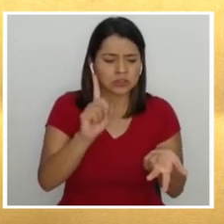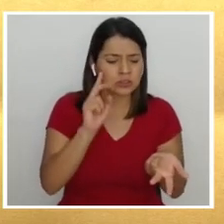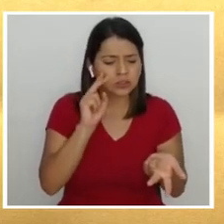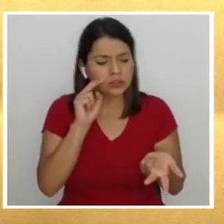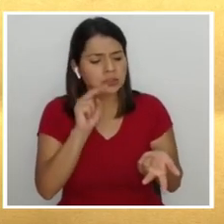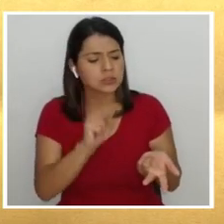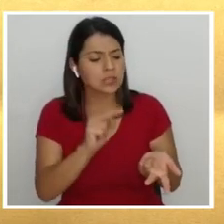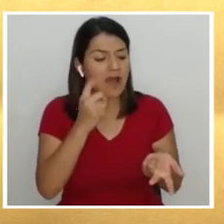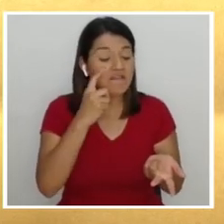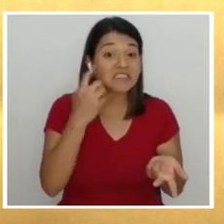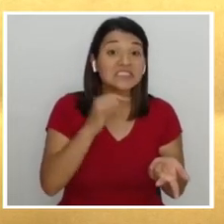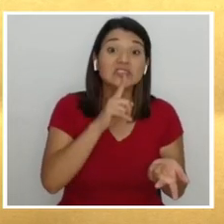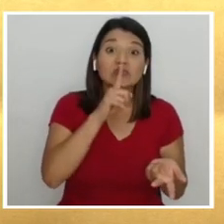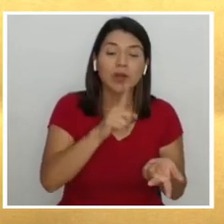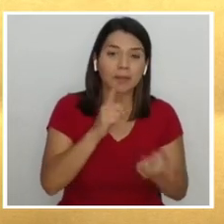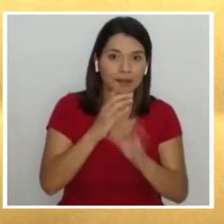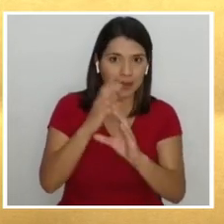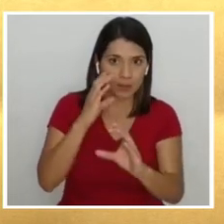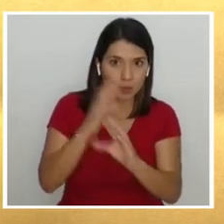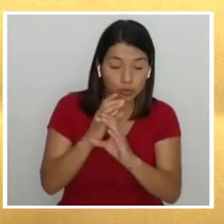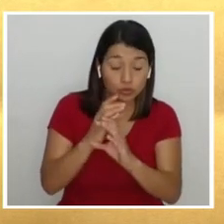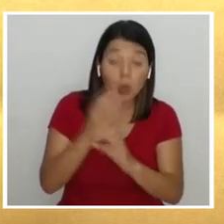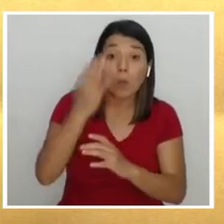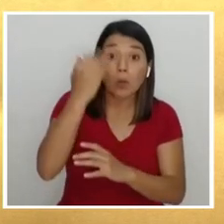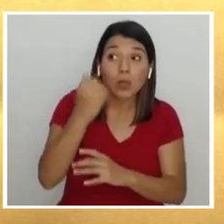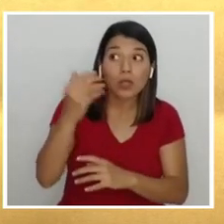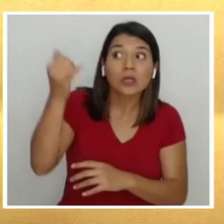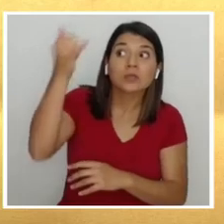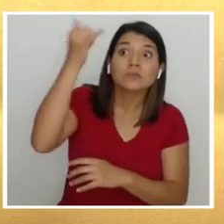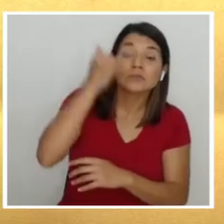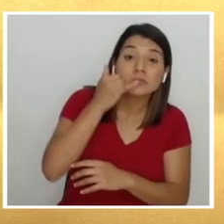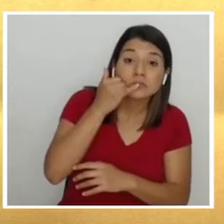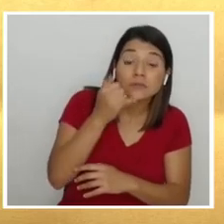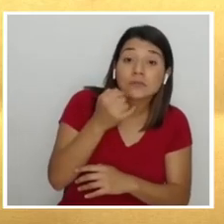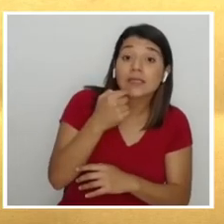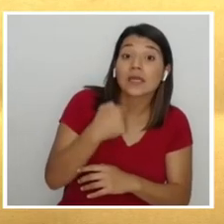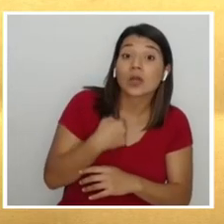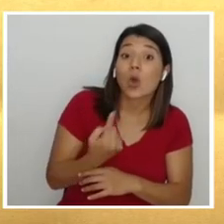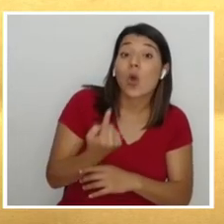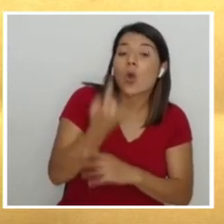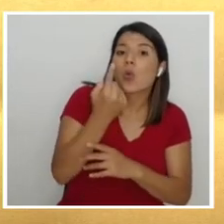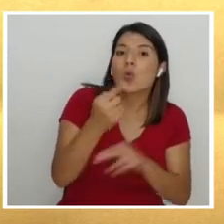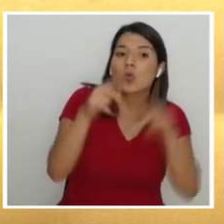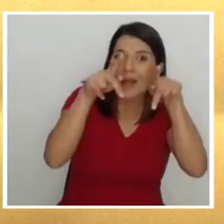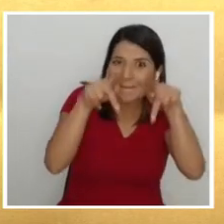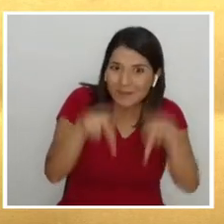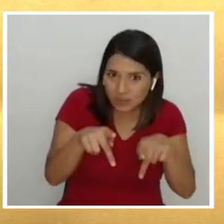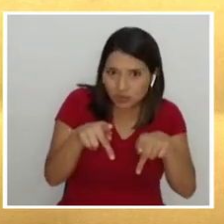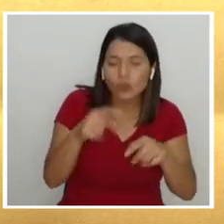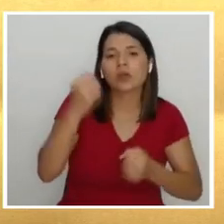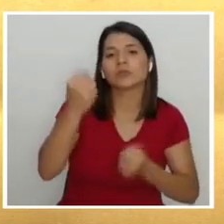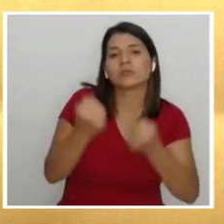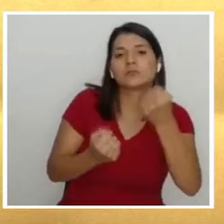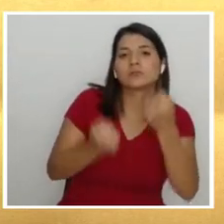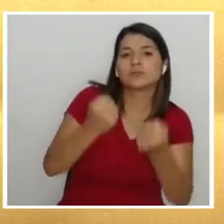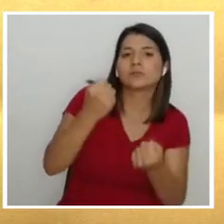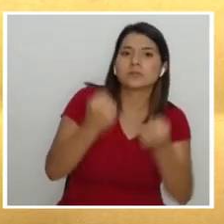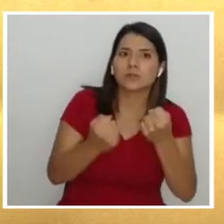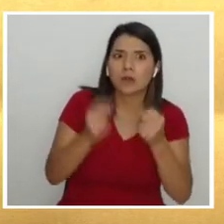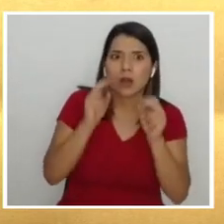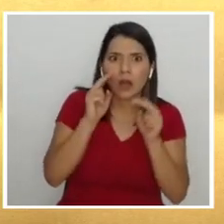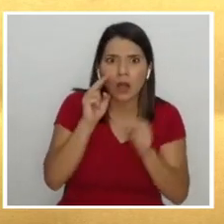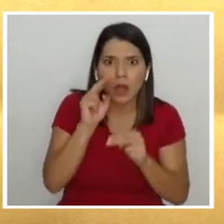información que teníamos era que solamente una persona que iba en un vehículo había observado donde el bus fue